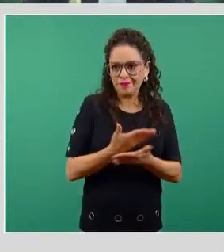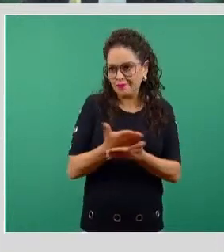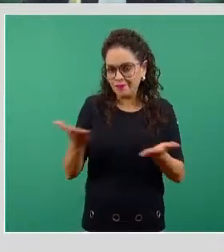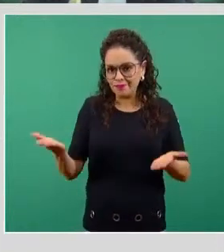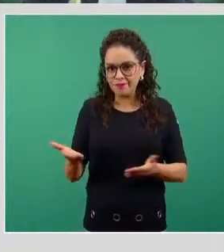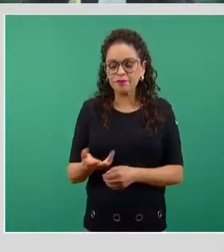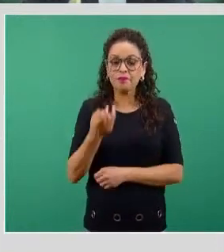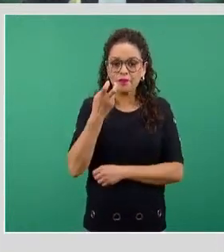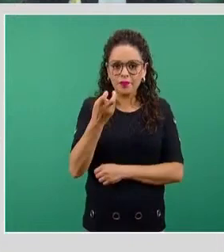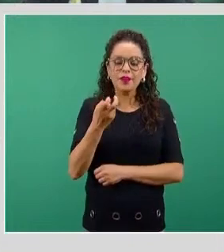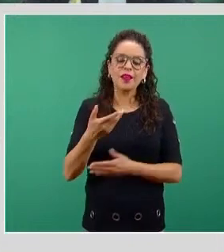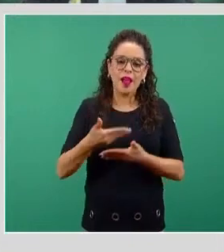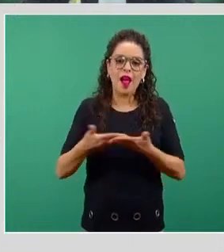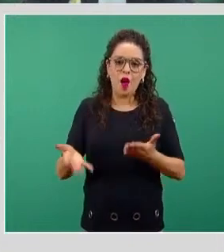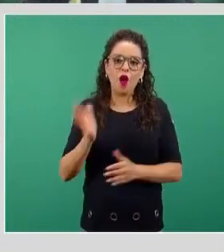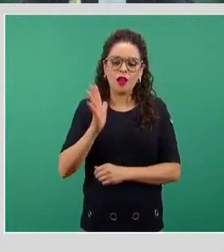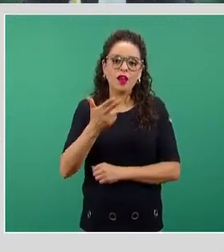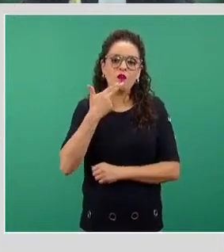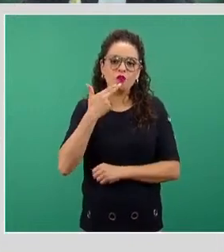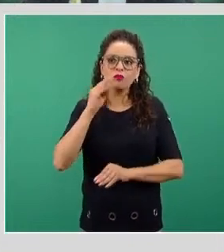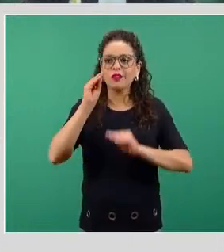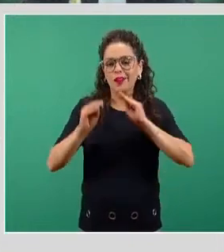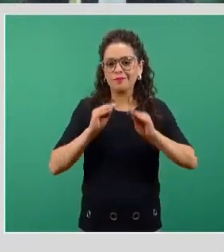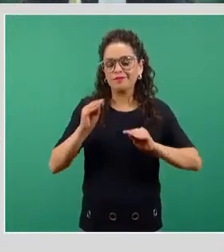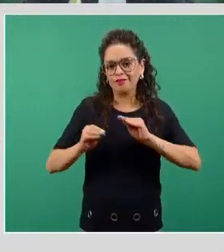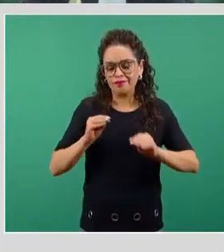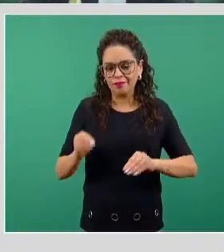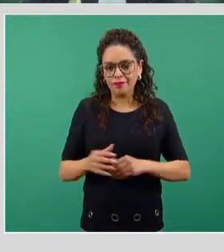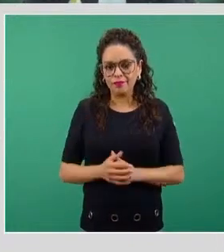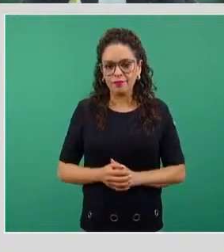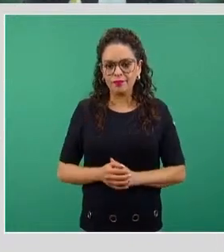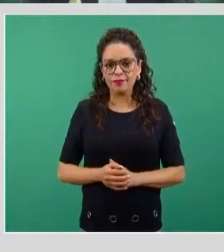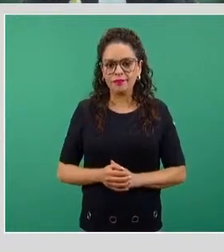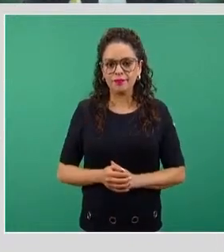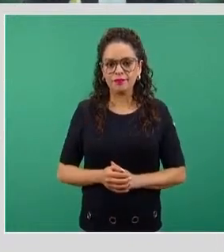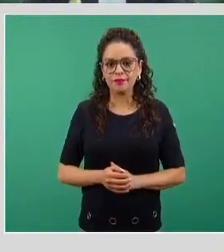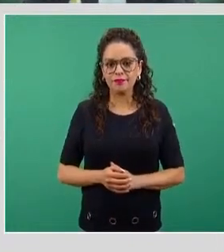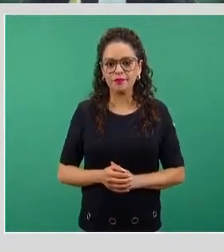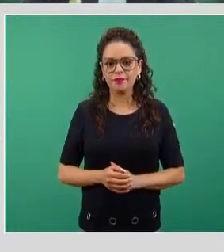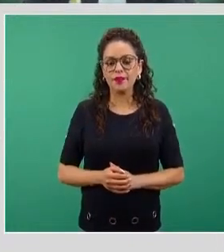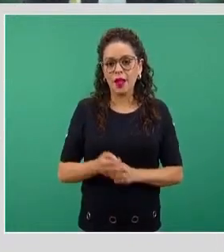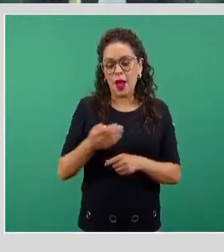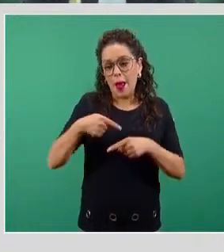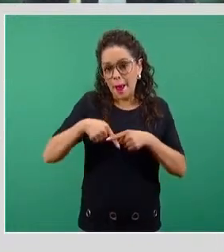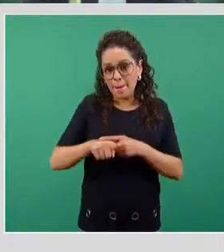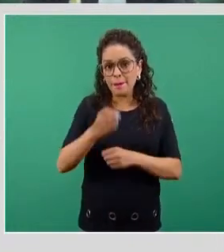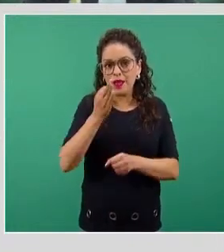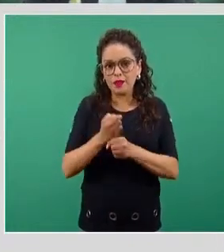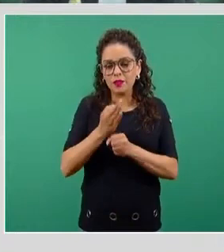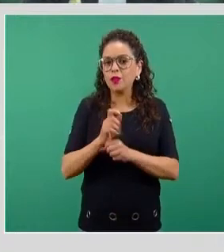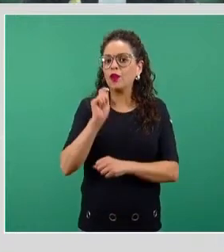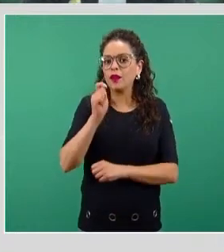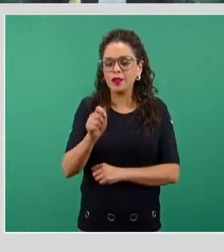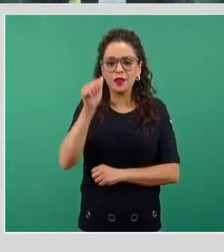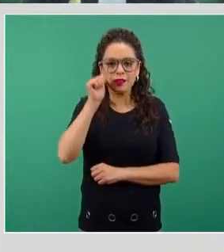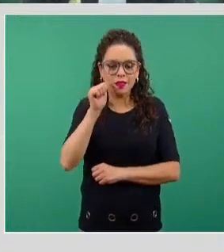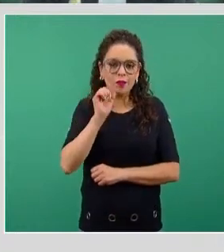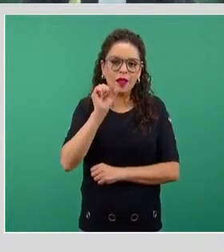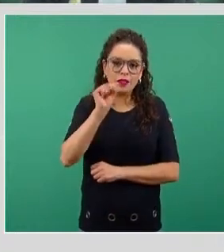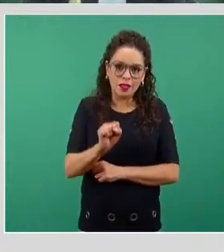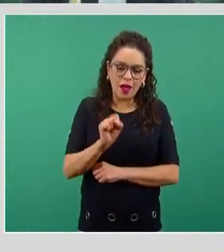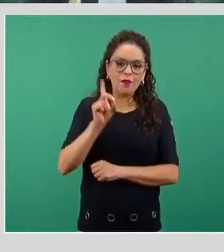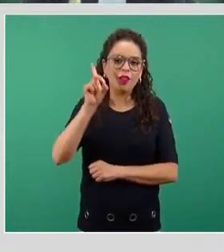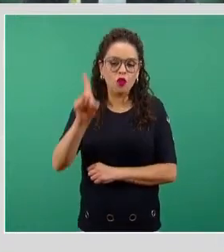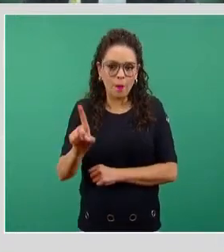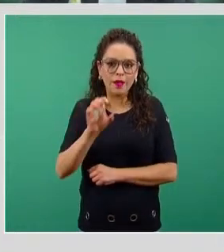estamos incorporando. A lo mejor hemos iniciado precisamente los fines de semana, por eso tanto la conferencia de hoy como la